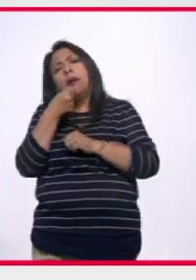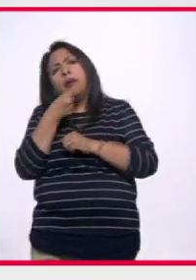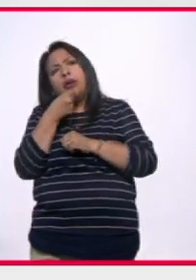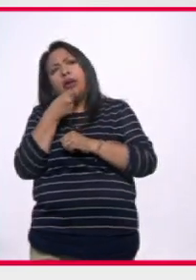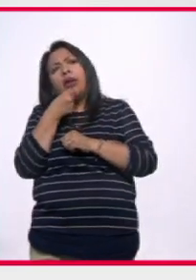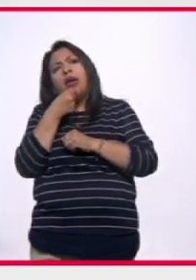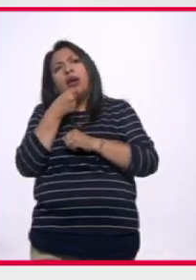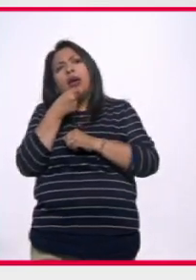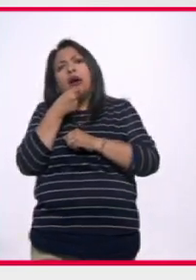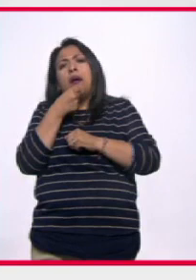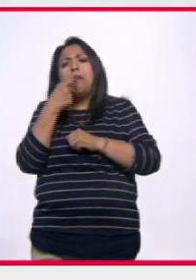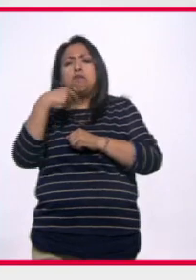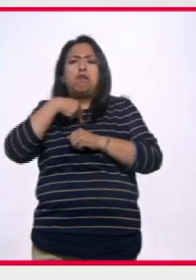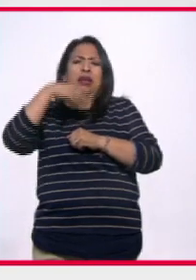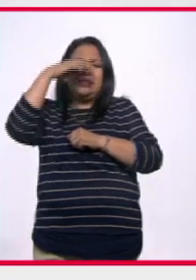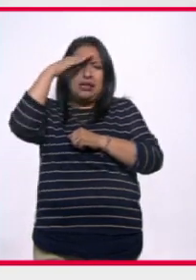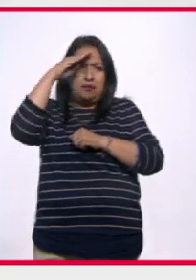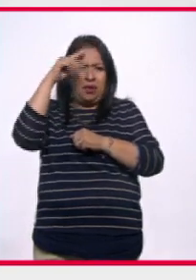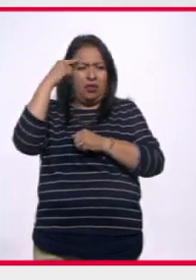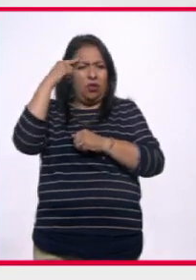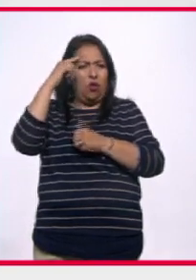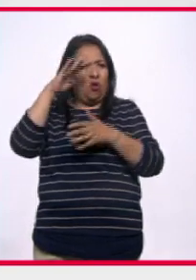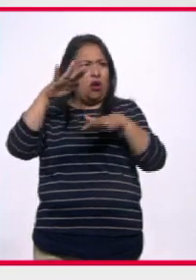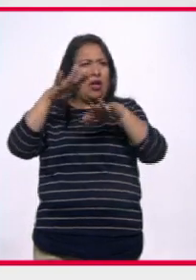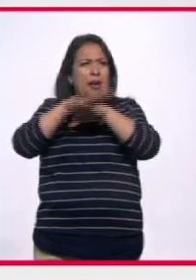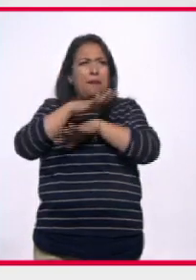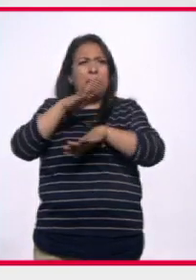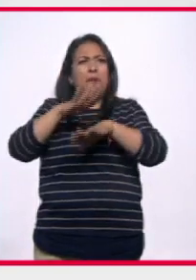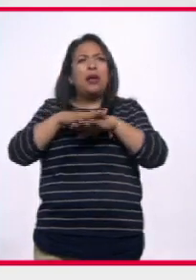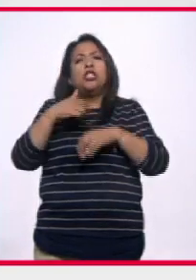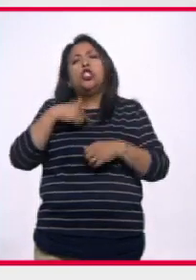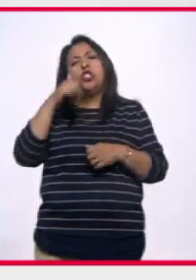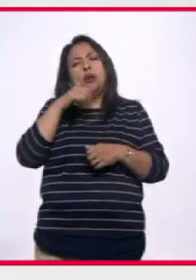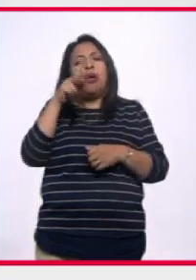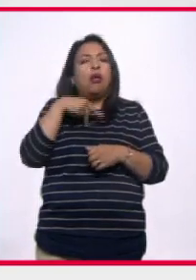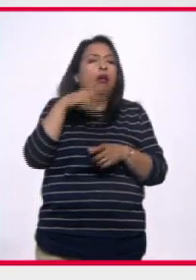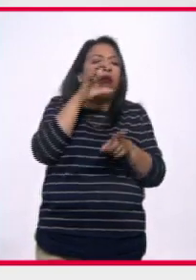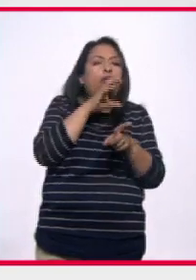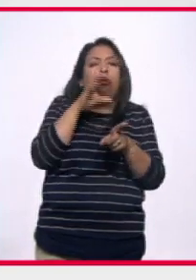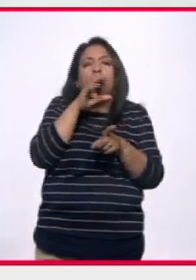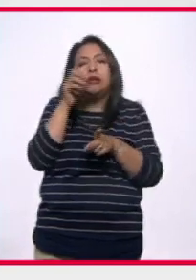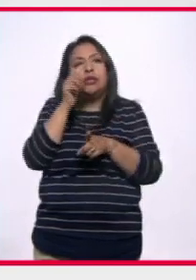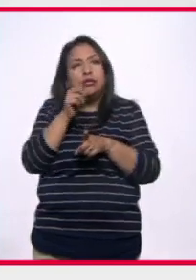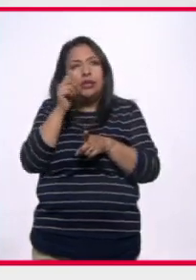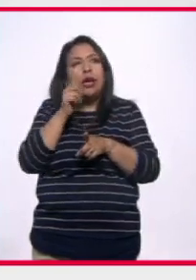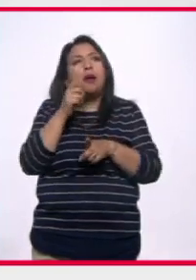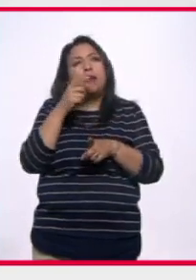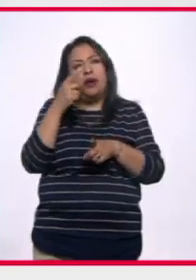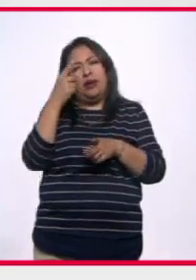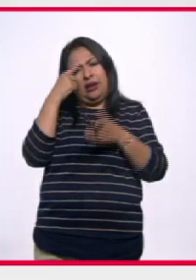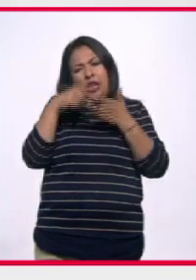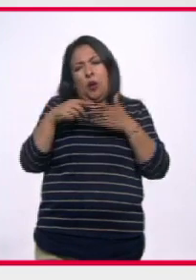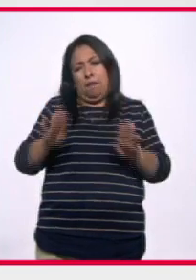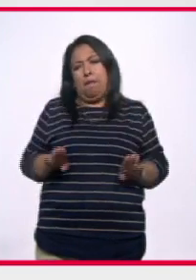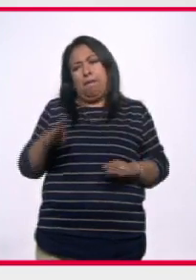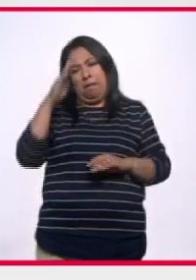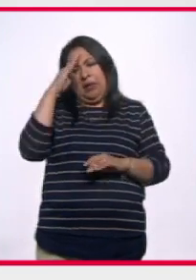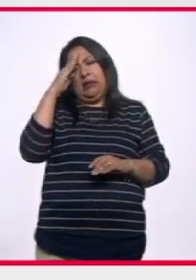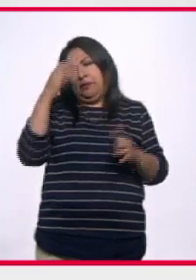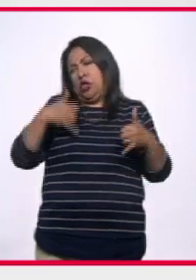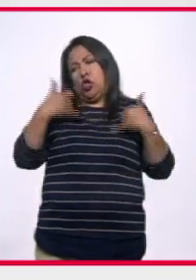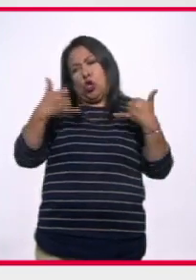anquilosando te tu pensamiento se está volviendo más barrio siempre sido muy curiosa muy creo que bastante joven en mi pensamiento